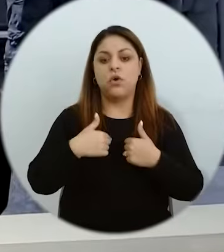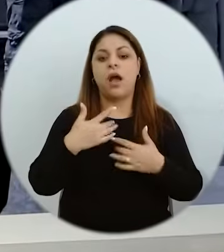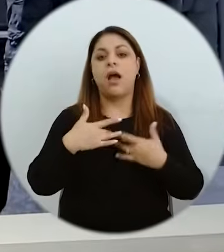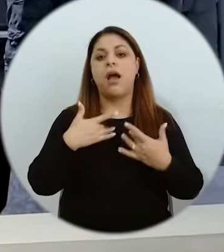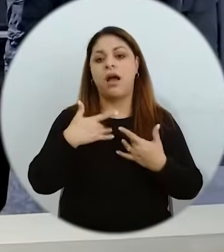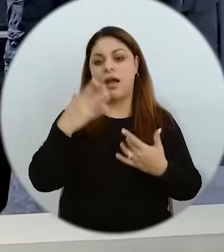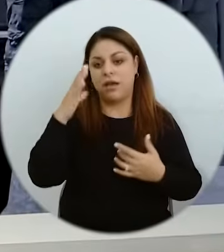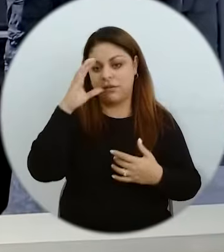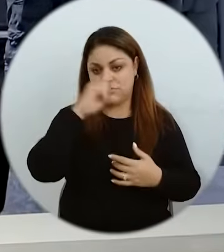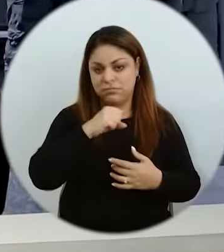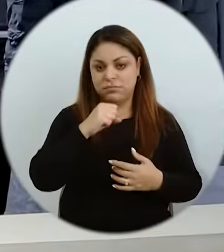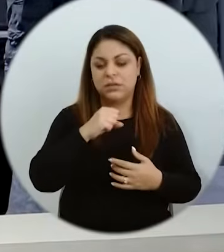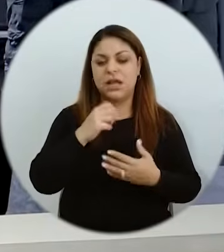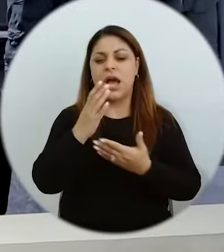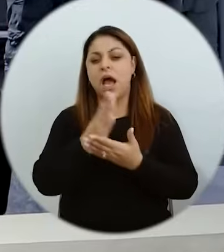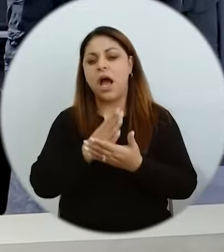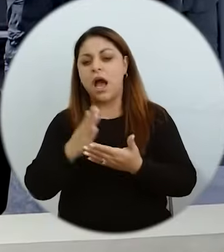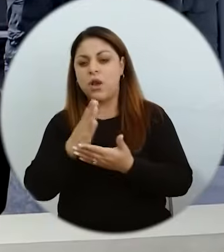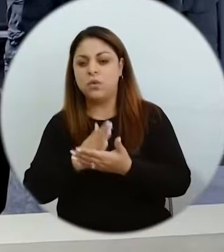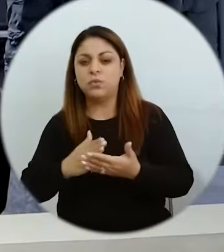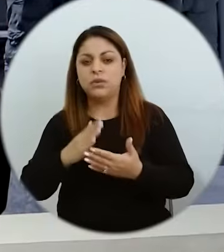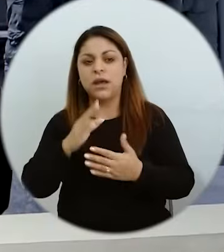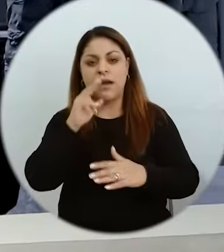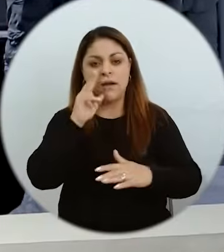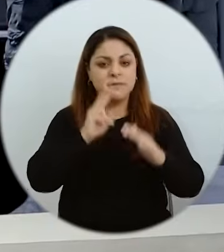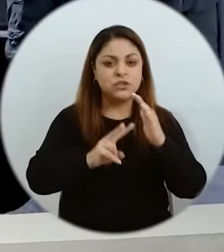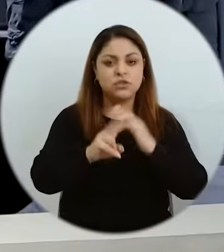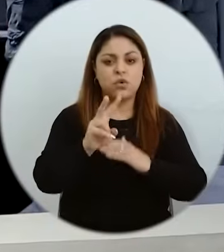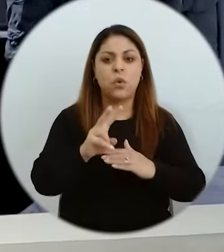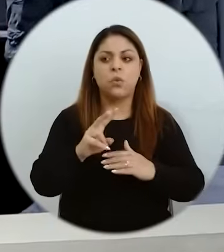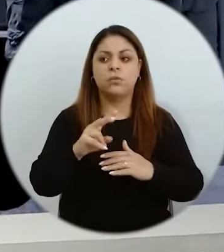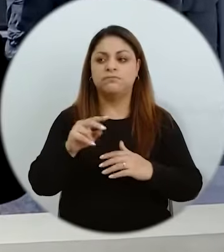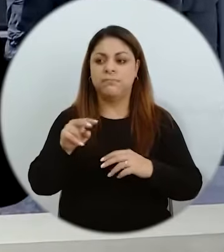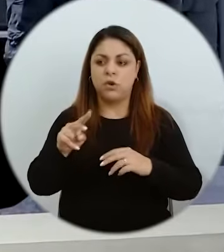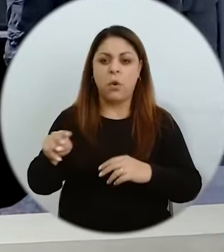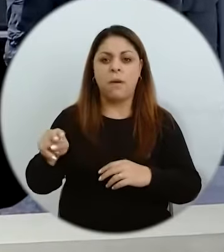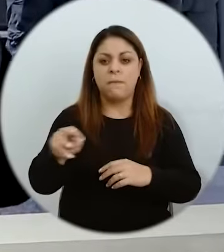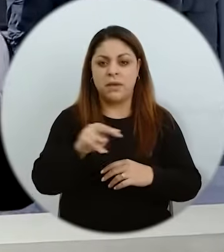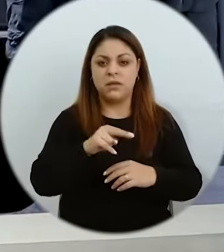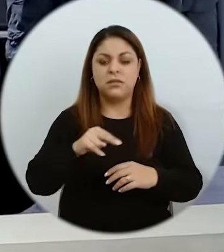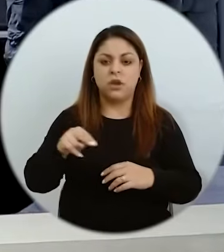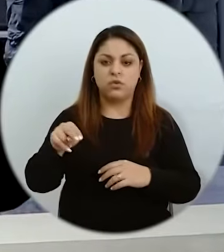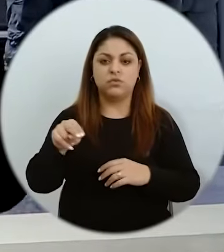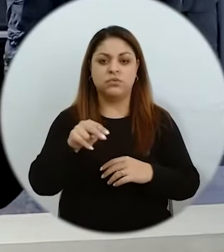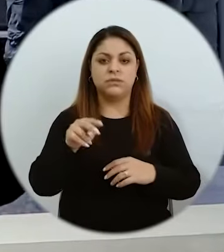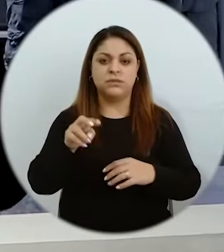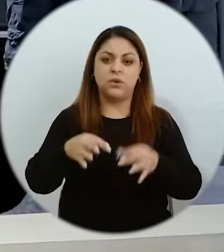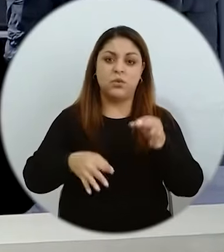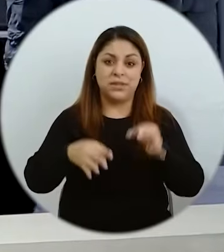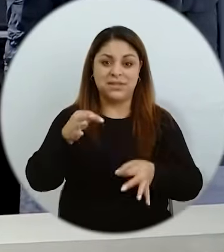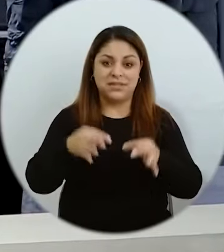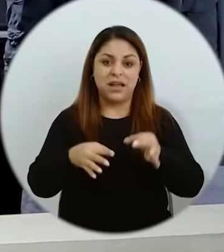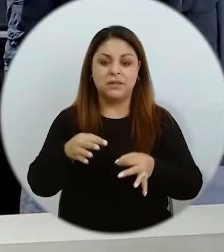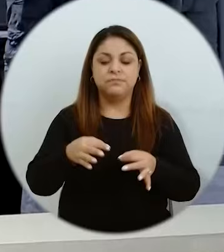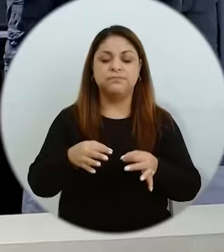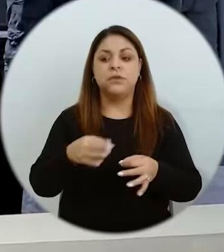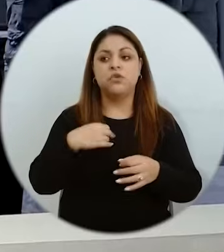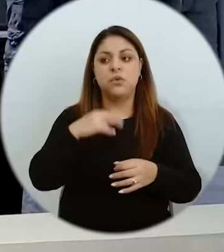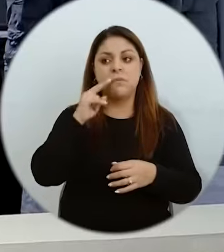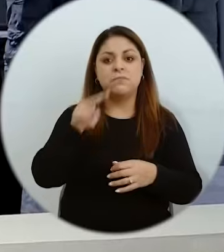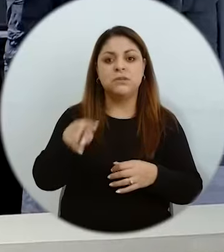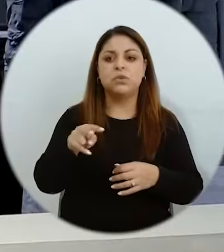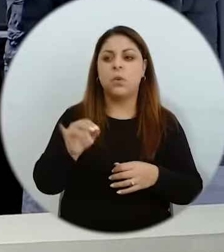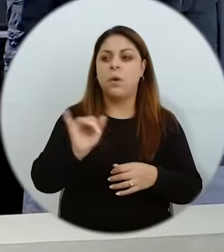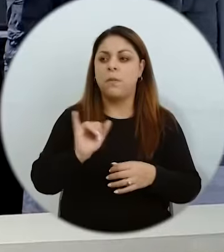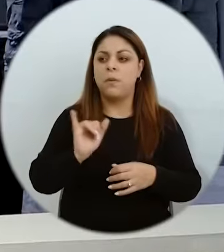fácil, porque yo he percibido en cierta visión de compañeros y compañeras en la